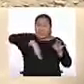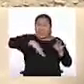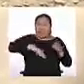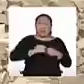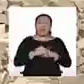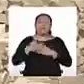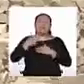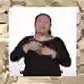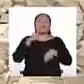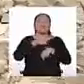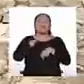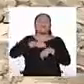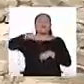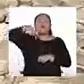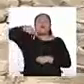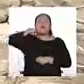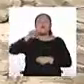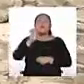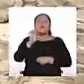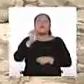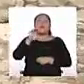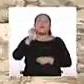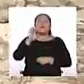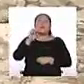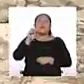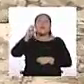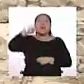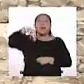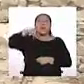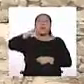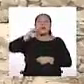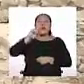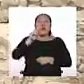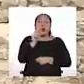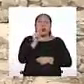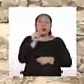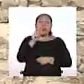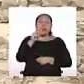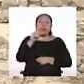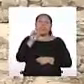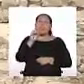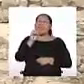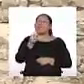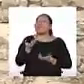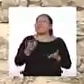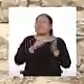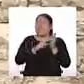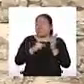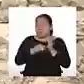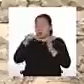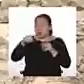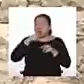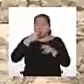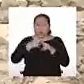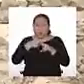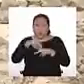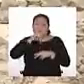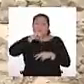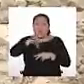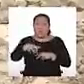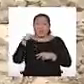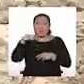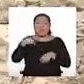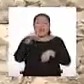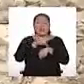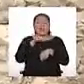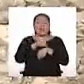tardío. ¿Qué es el periodo precerámico tardío? Bueno, pues, como se puede deducir y como su nombre indica, es